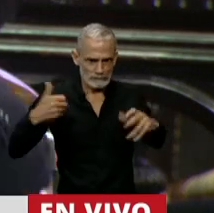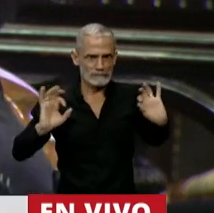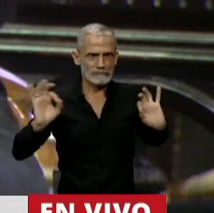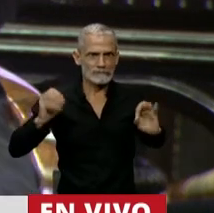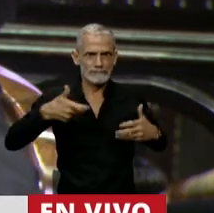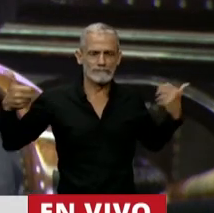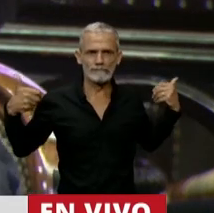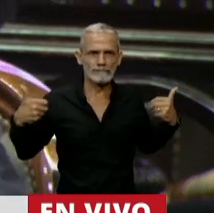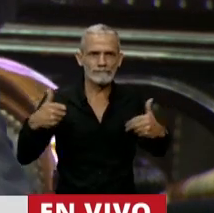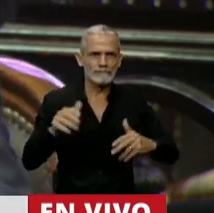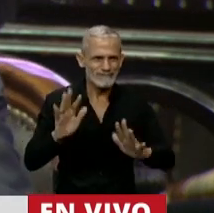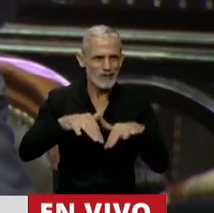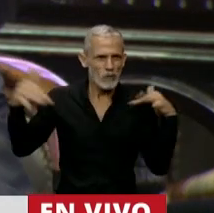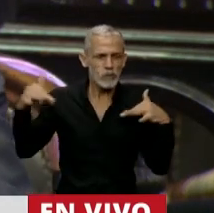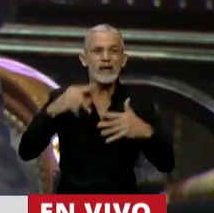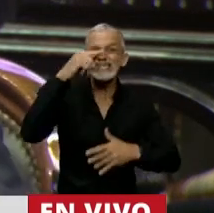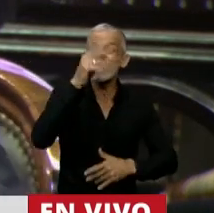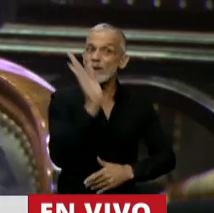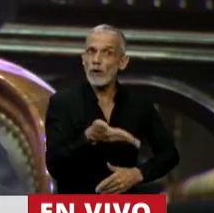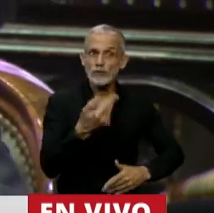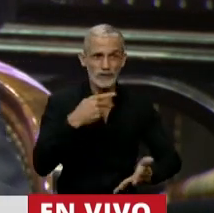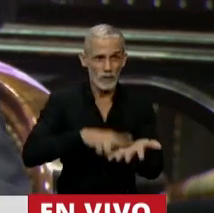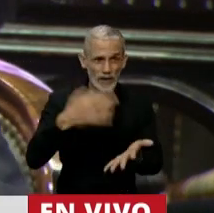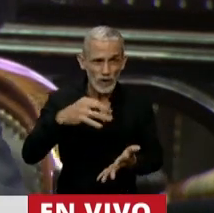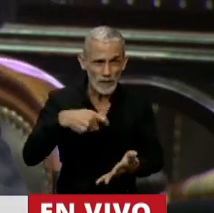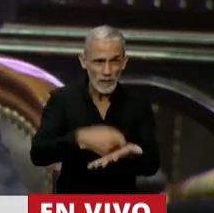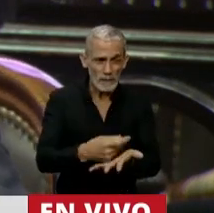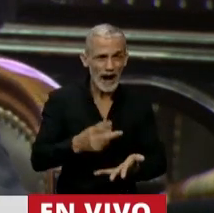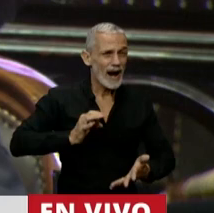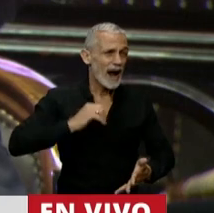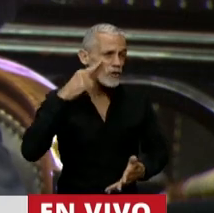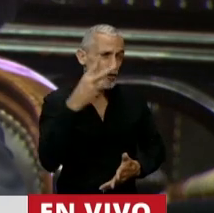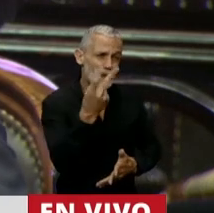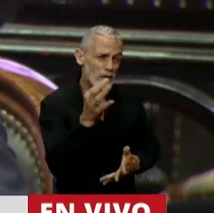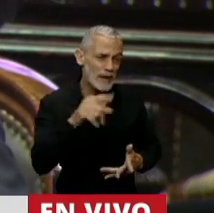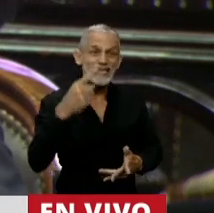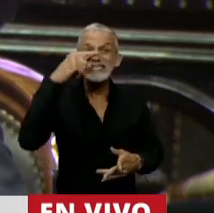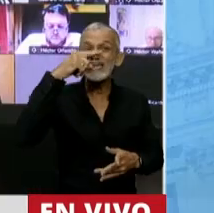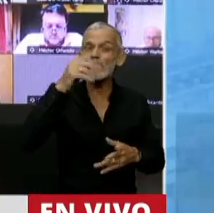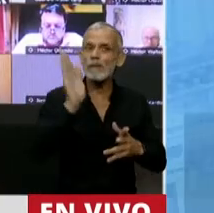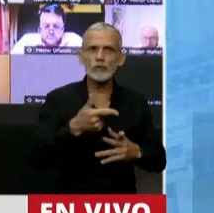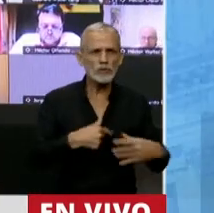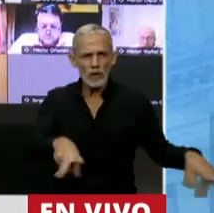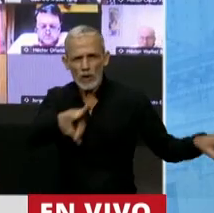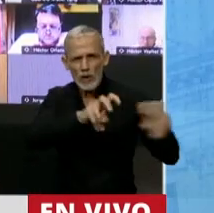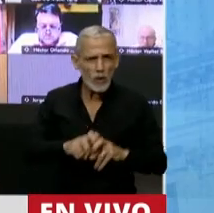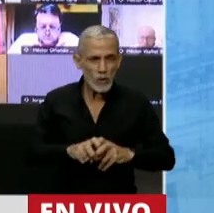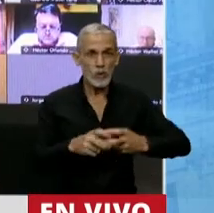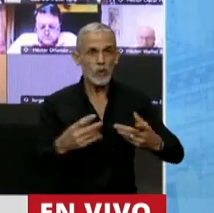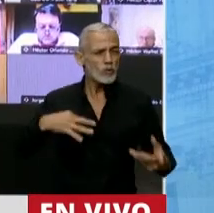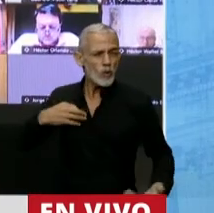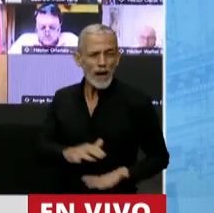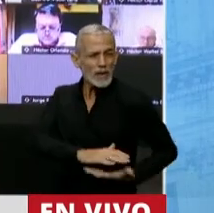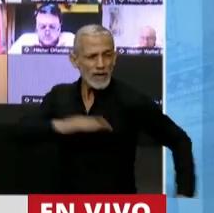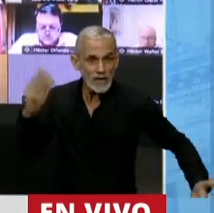ciertos patrimonios que tendrían que pagar el 7% en este año 2020, el 7% del total de lo conseguido durante toda una vida